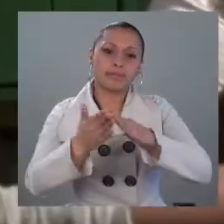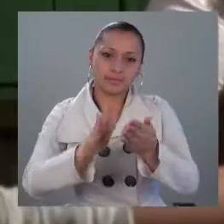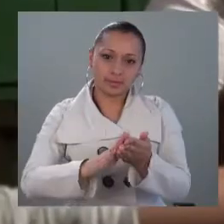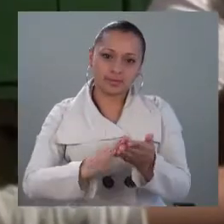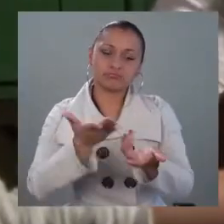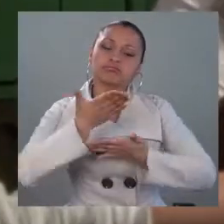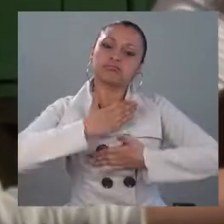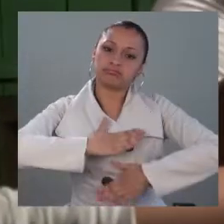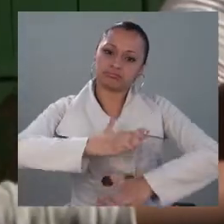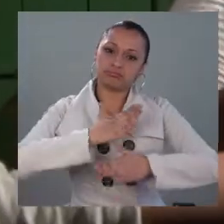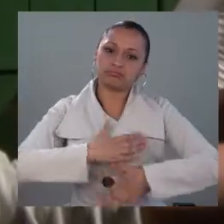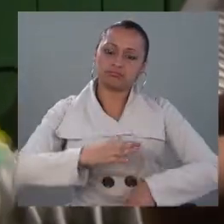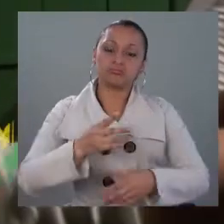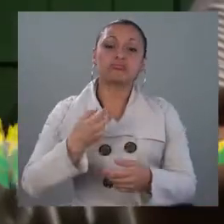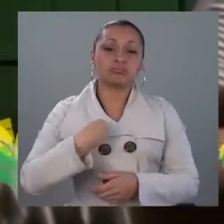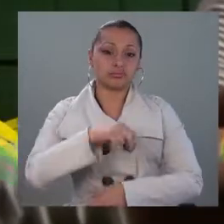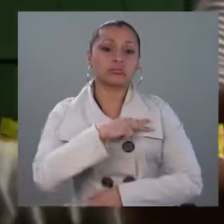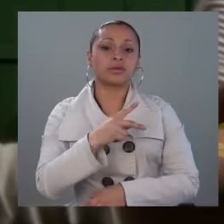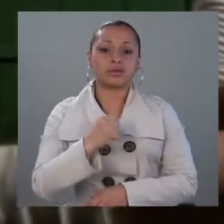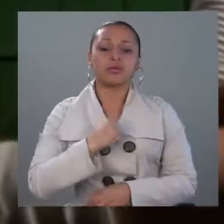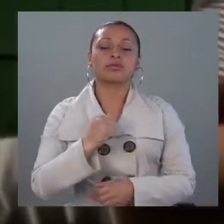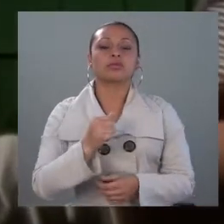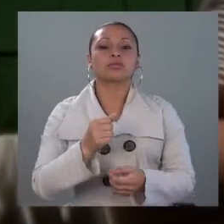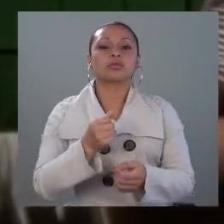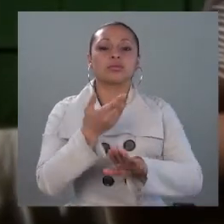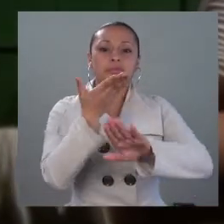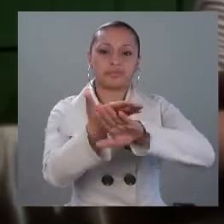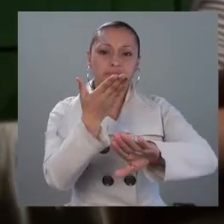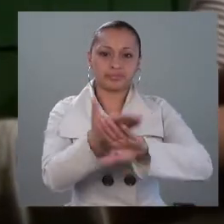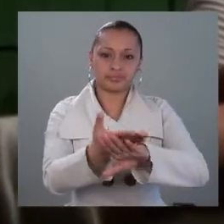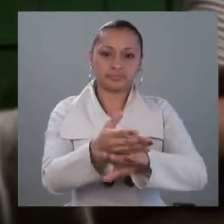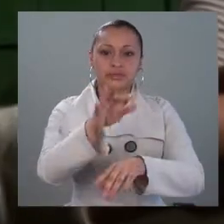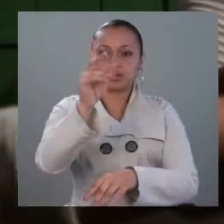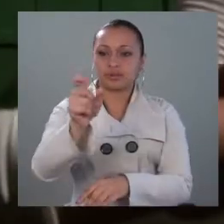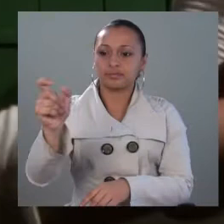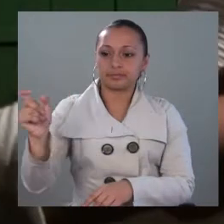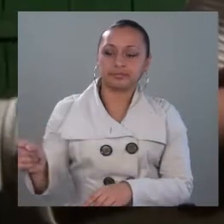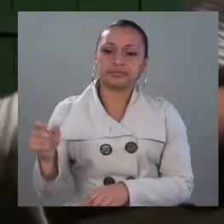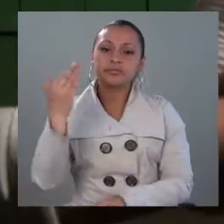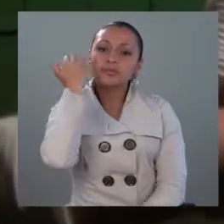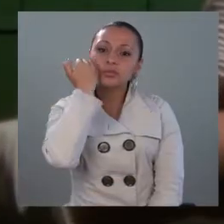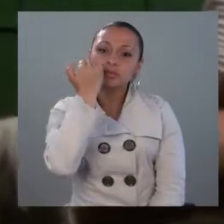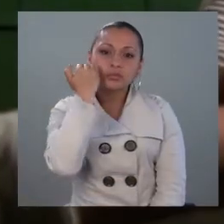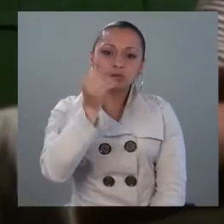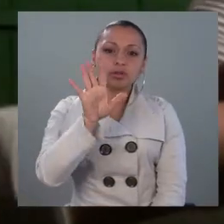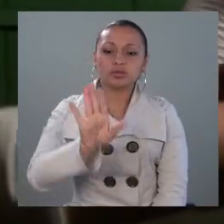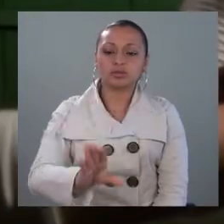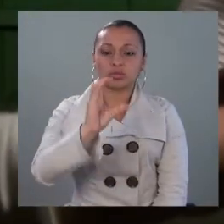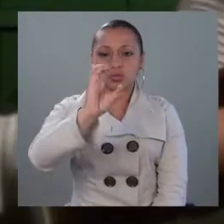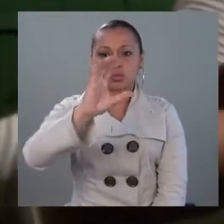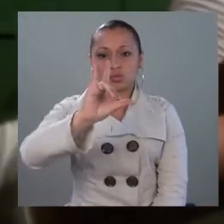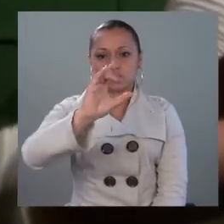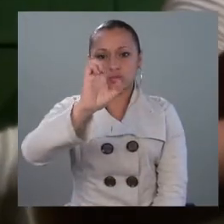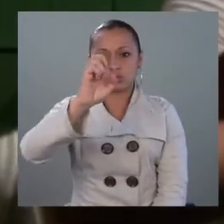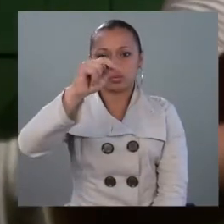tranquilidad. Tenemos una propuesta, las mujeres del Cuenca,